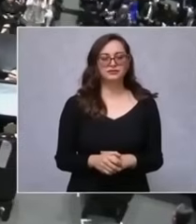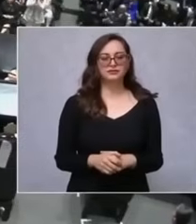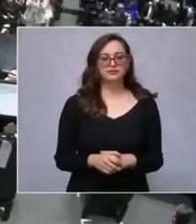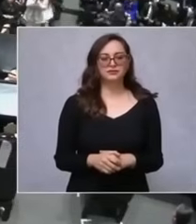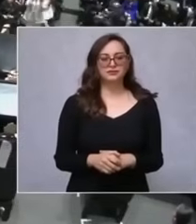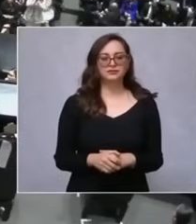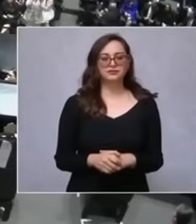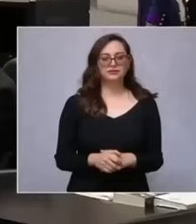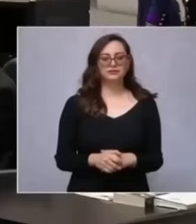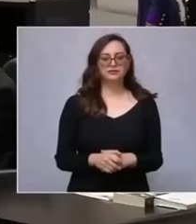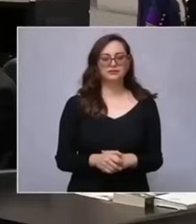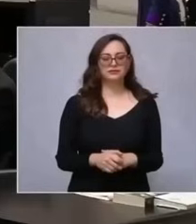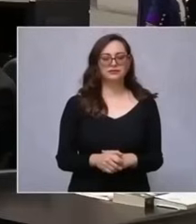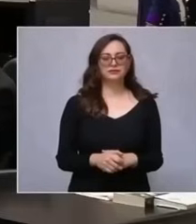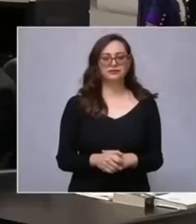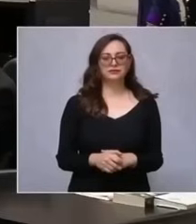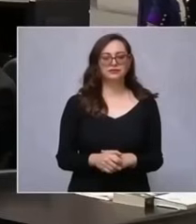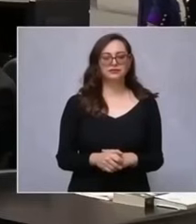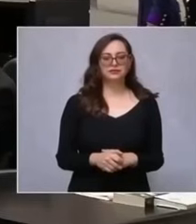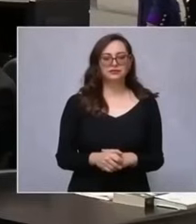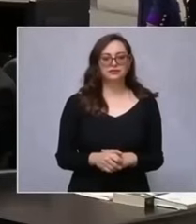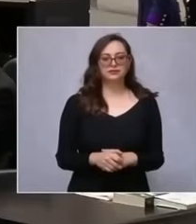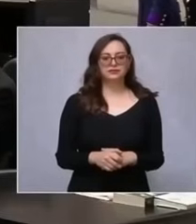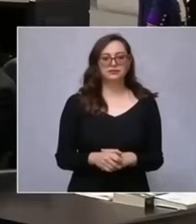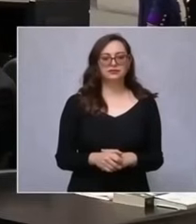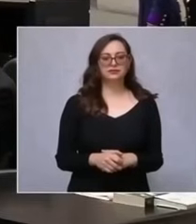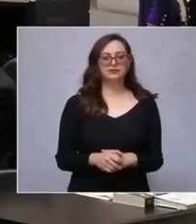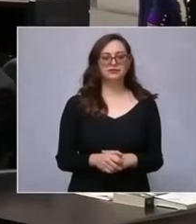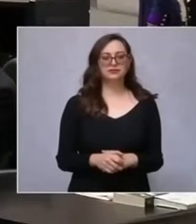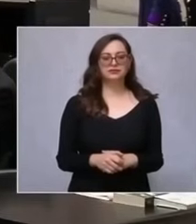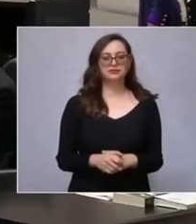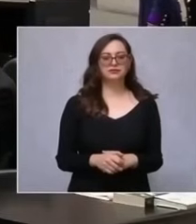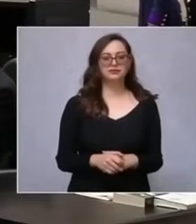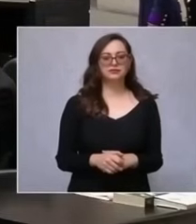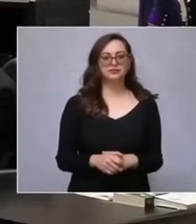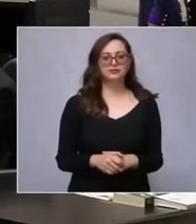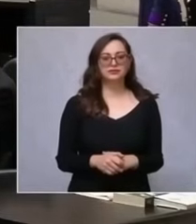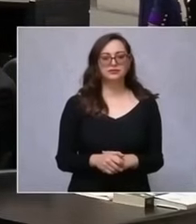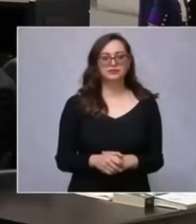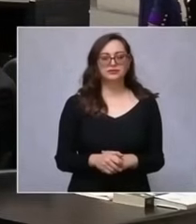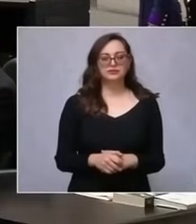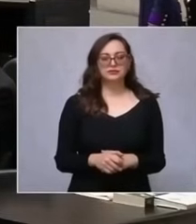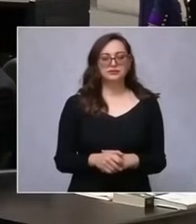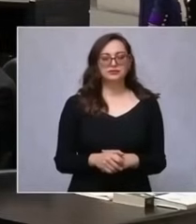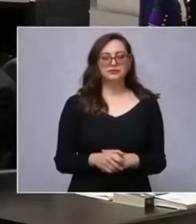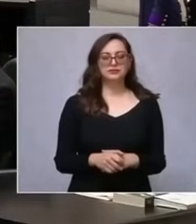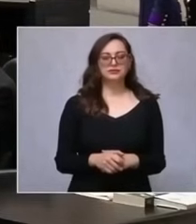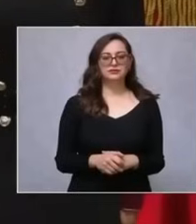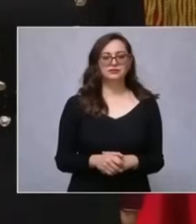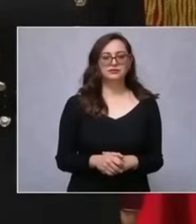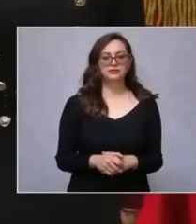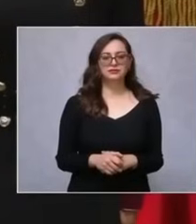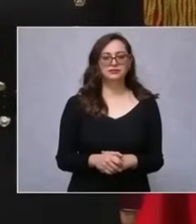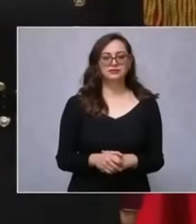mujer, se necesita del hombre, se necesita todo. Del niño, del adulto, del adolescente, todo. Del joven, de todo el mundo. De